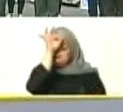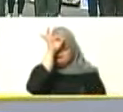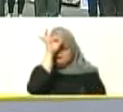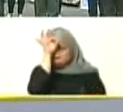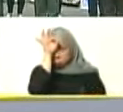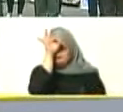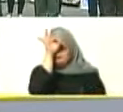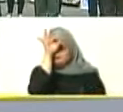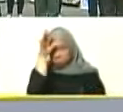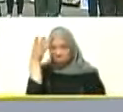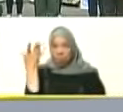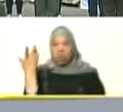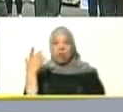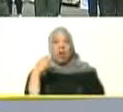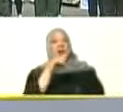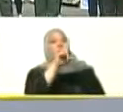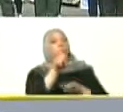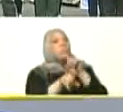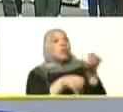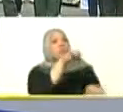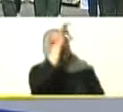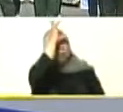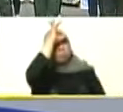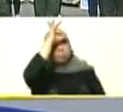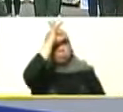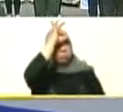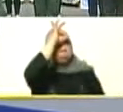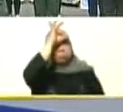Ah, porque ahí había una laguna.